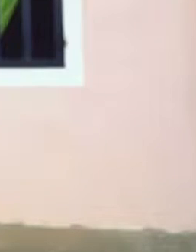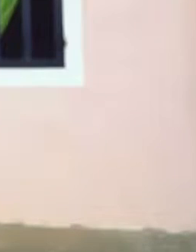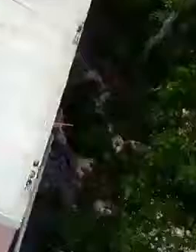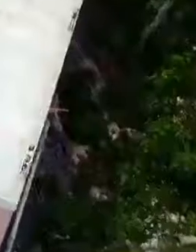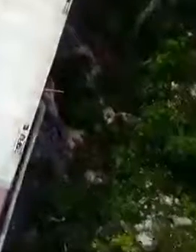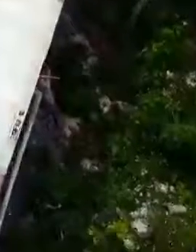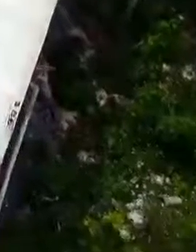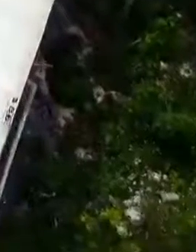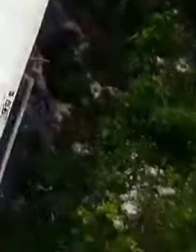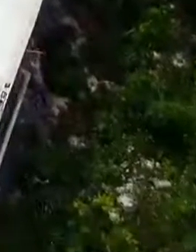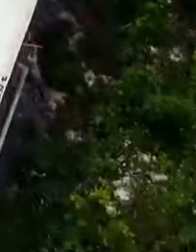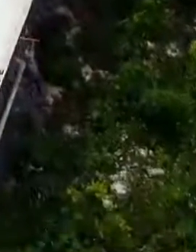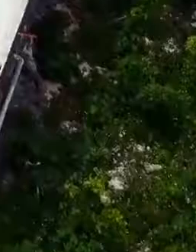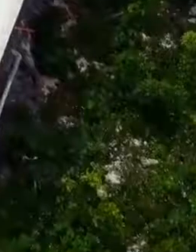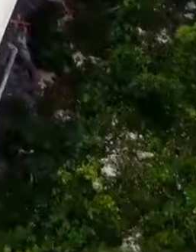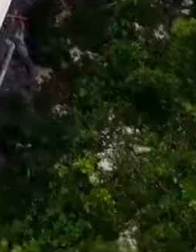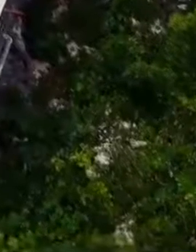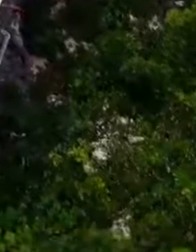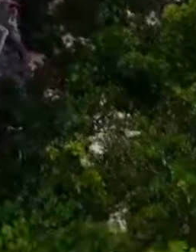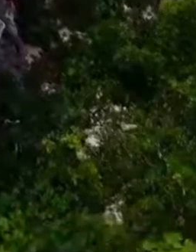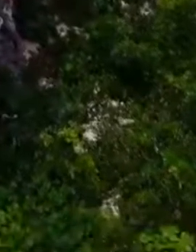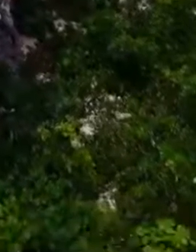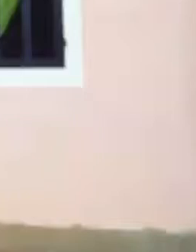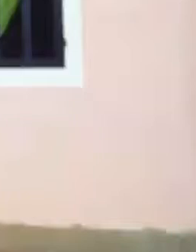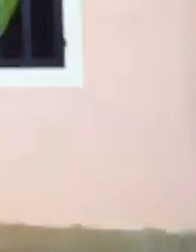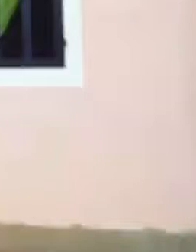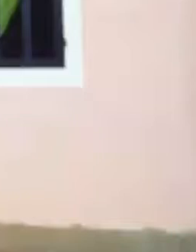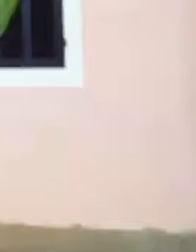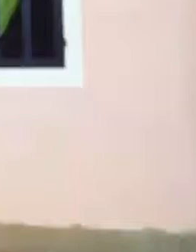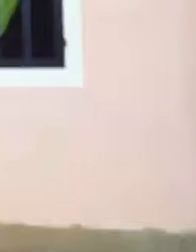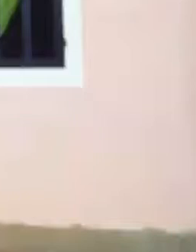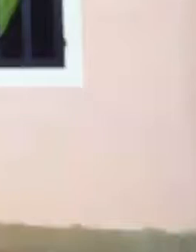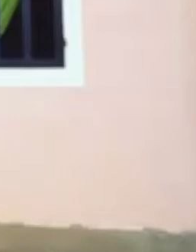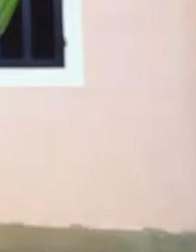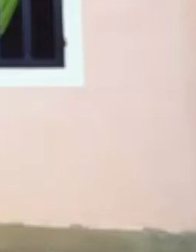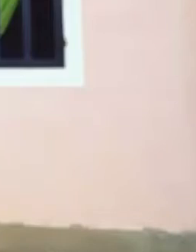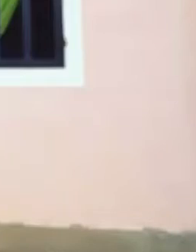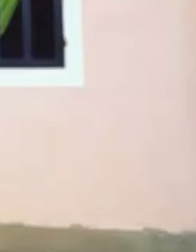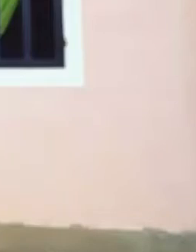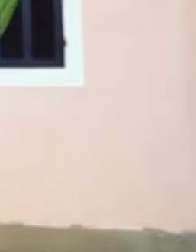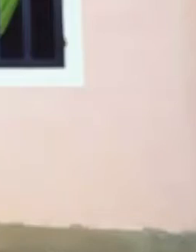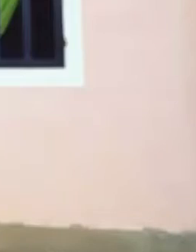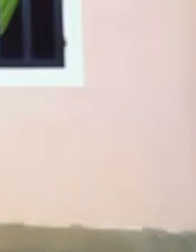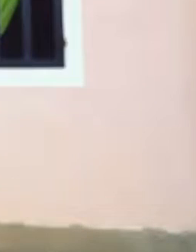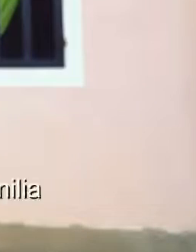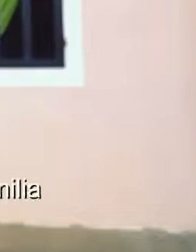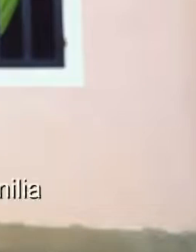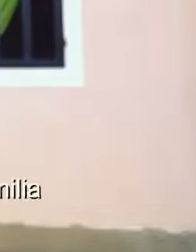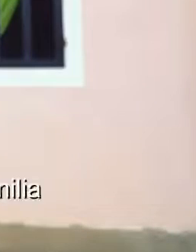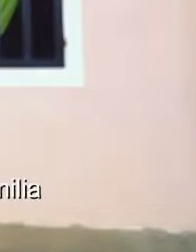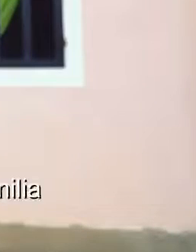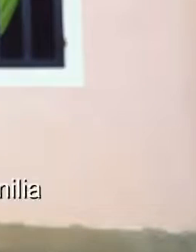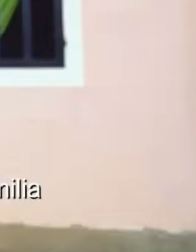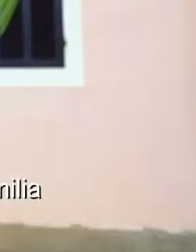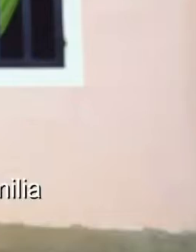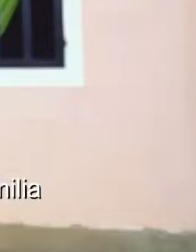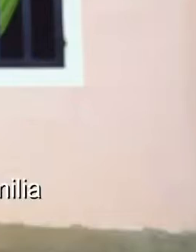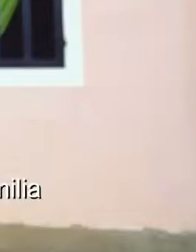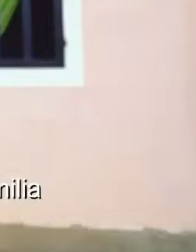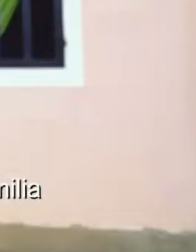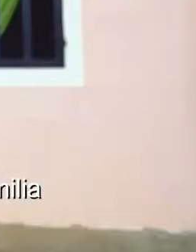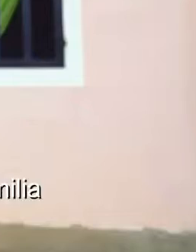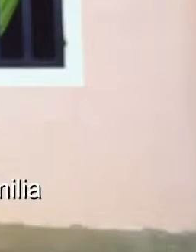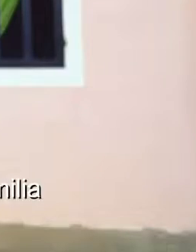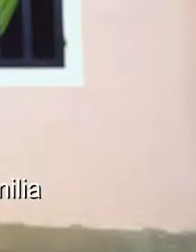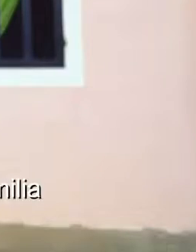aumentativo y conforme van pasando los años, pues igual aumenta el precio, podríamos decir en eso. Y es más